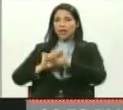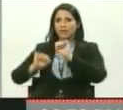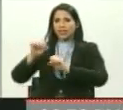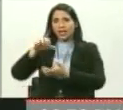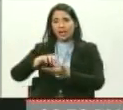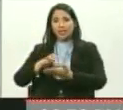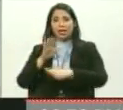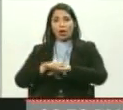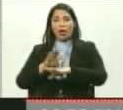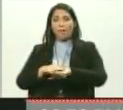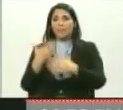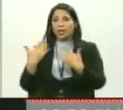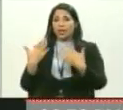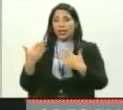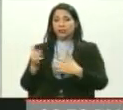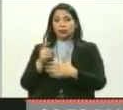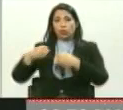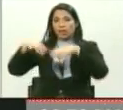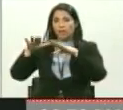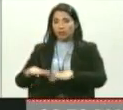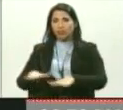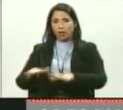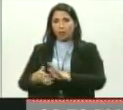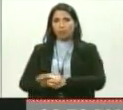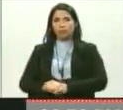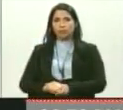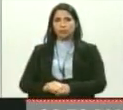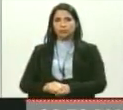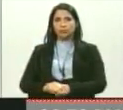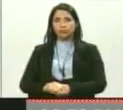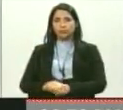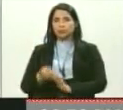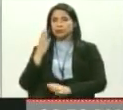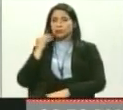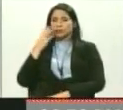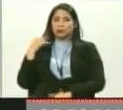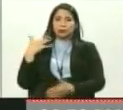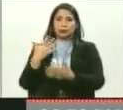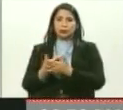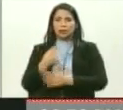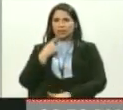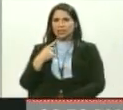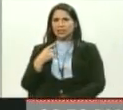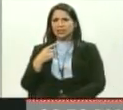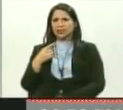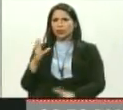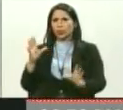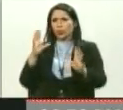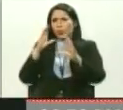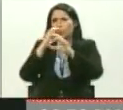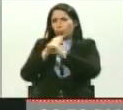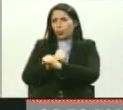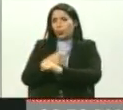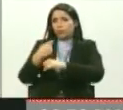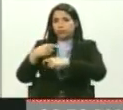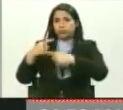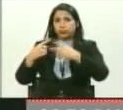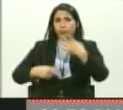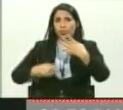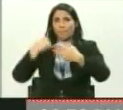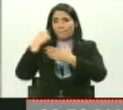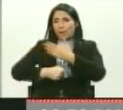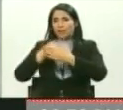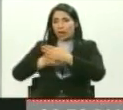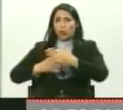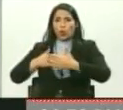emergencia no se hubiera levantado demasiado pronto. Su experiencia ofrece una sombría lección para la próxima fase de la batalla contra